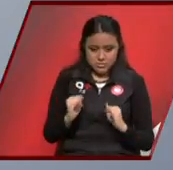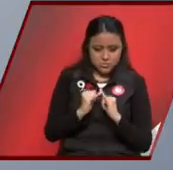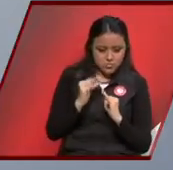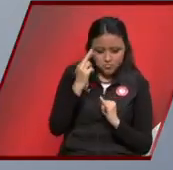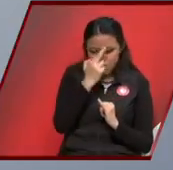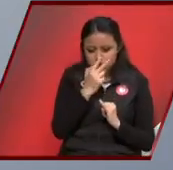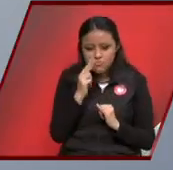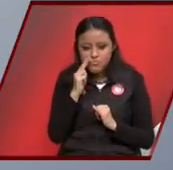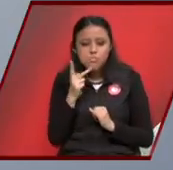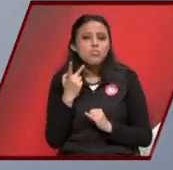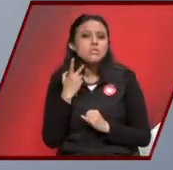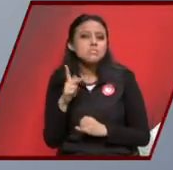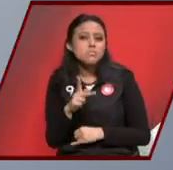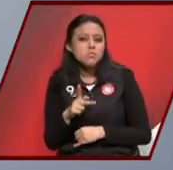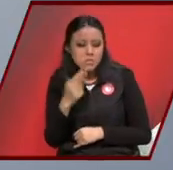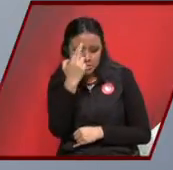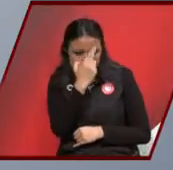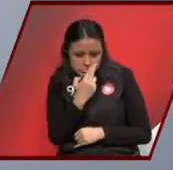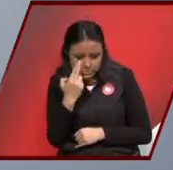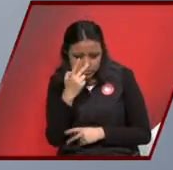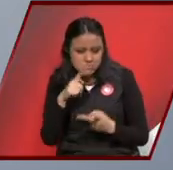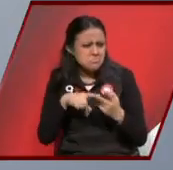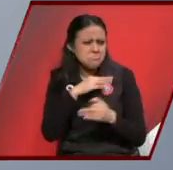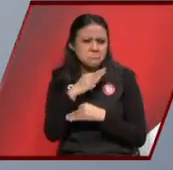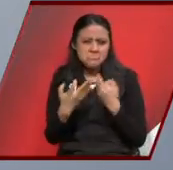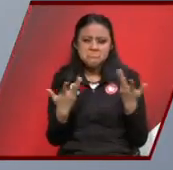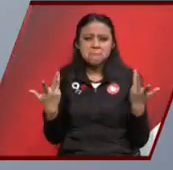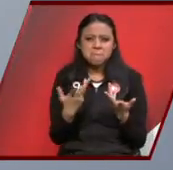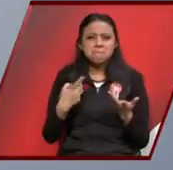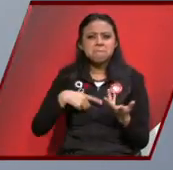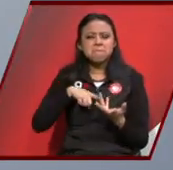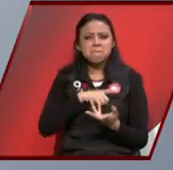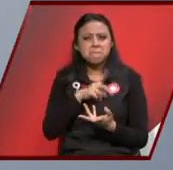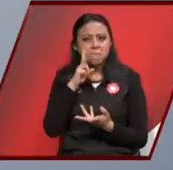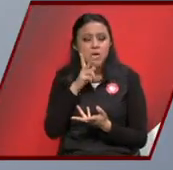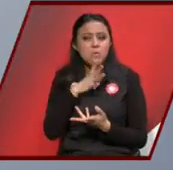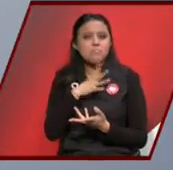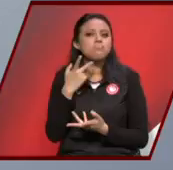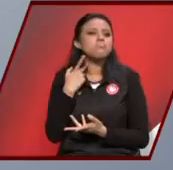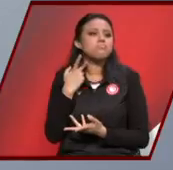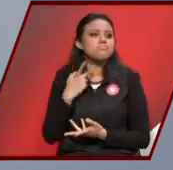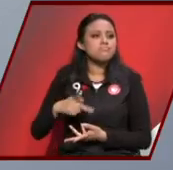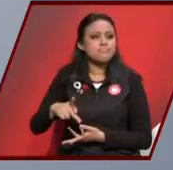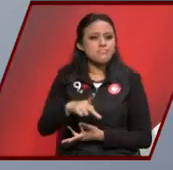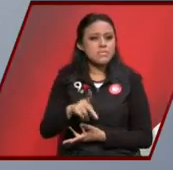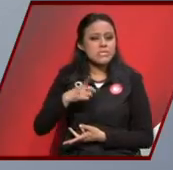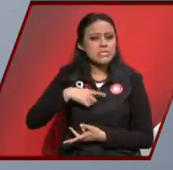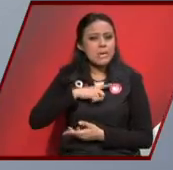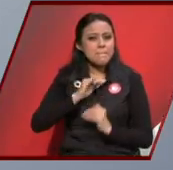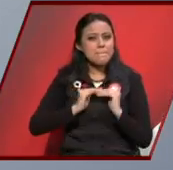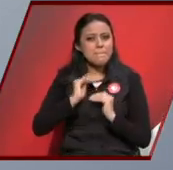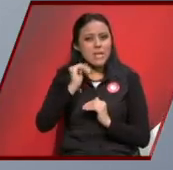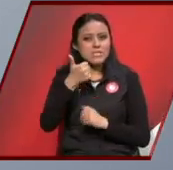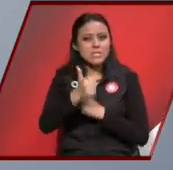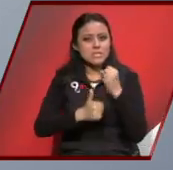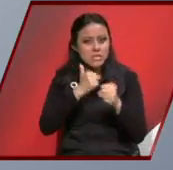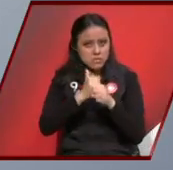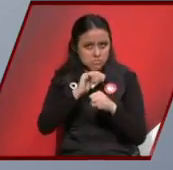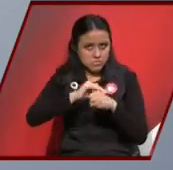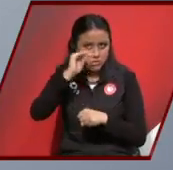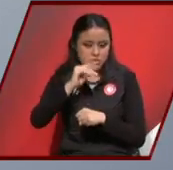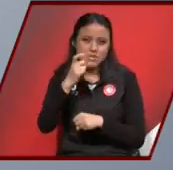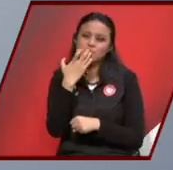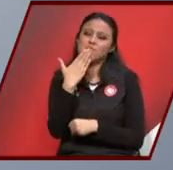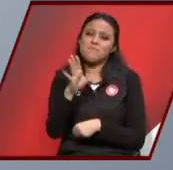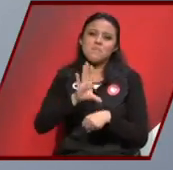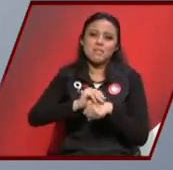políticas públicas, que haga esto que estás diciendo exactamente, que se ponga una política pública, pero que vaya más allá de 6 años. Es lo único que